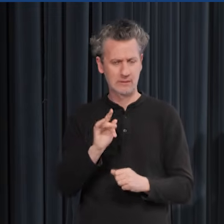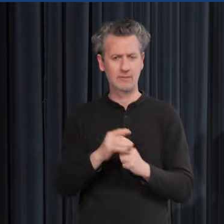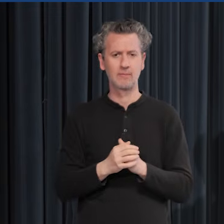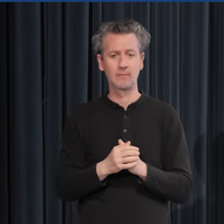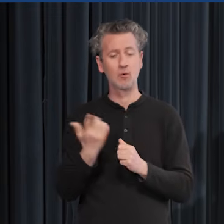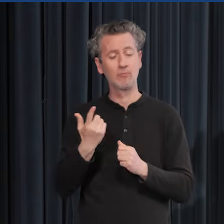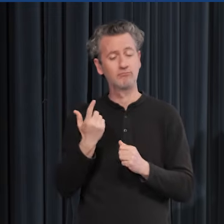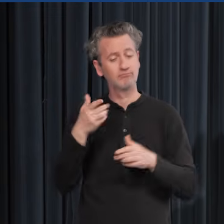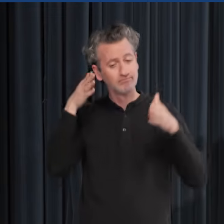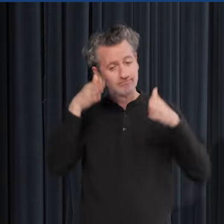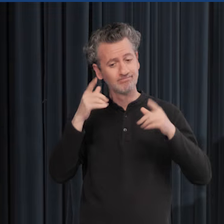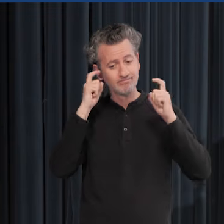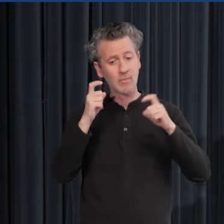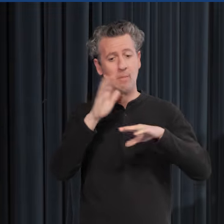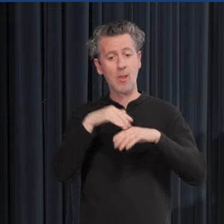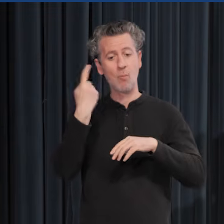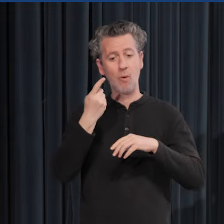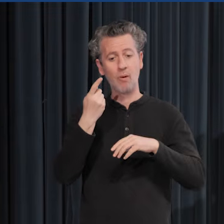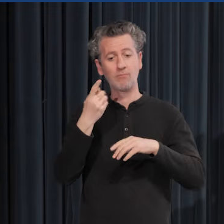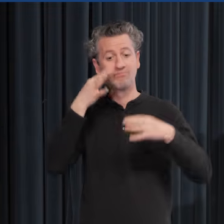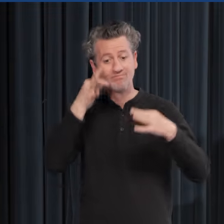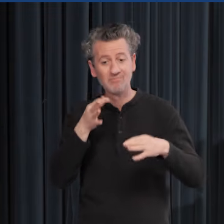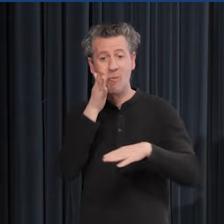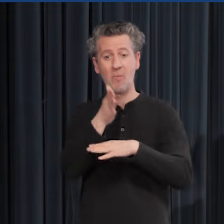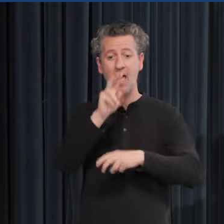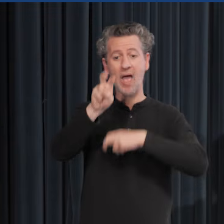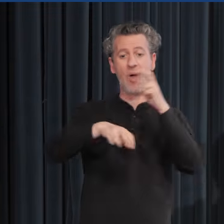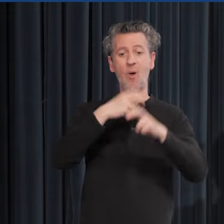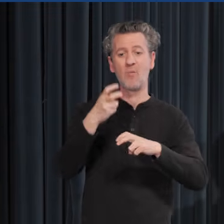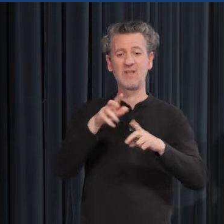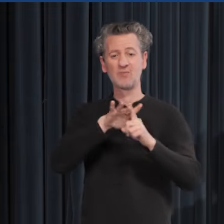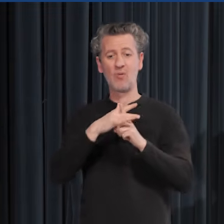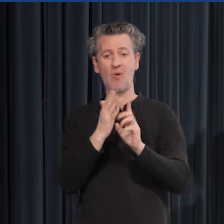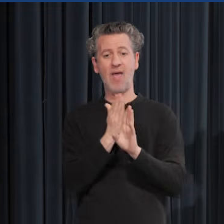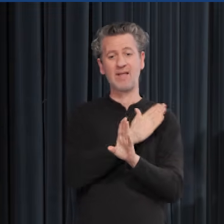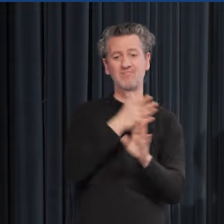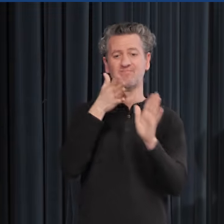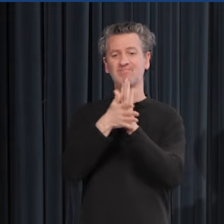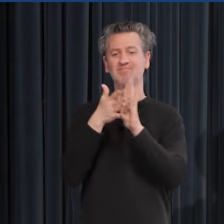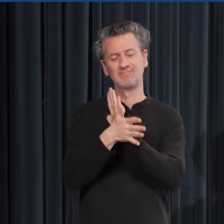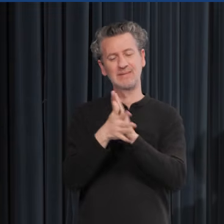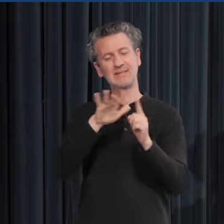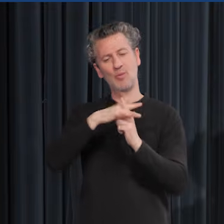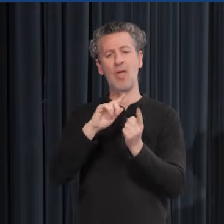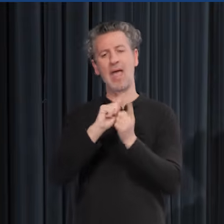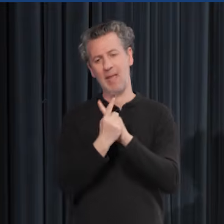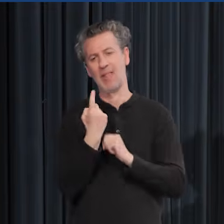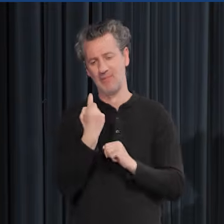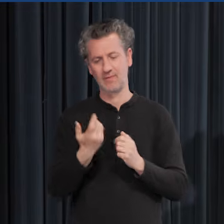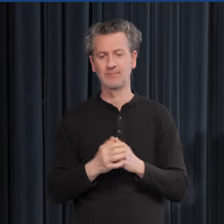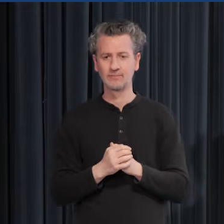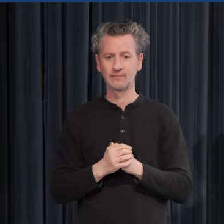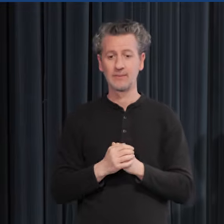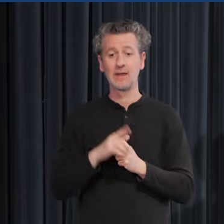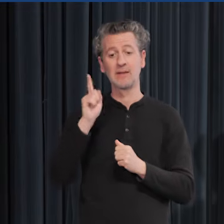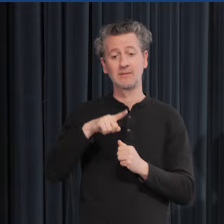trabajar para que luego cuando vayan a la obra no se den las circunstancias que ha estado comentando Irene. Y la parte